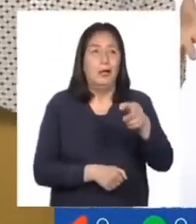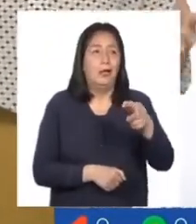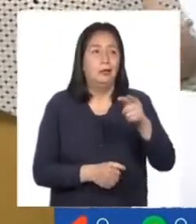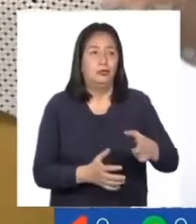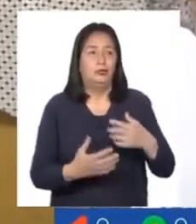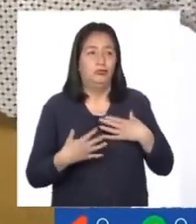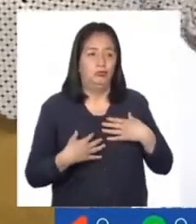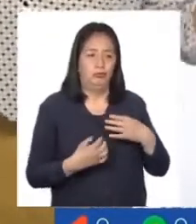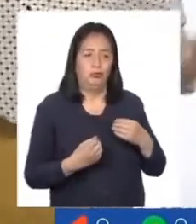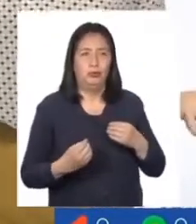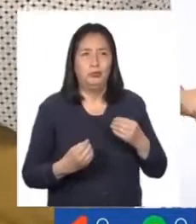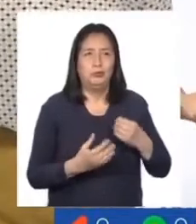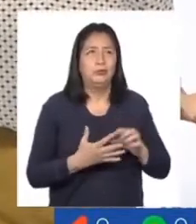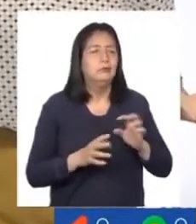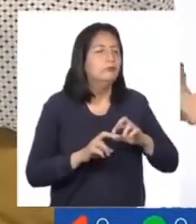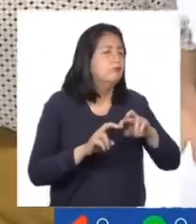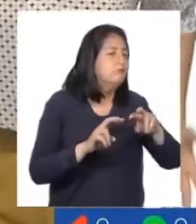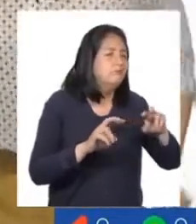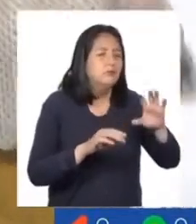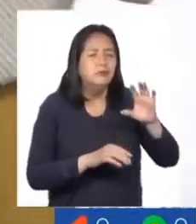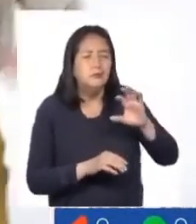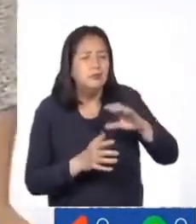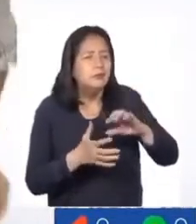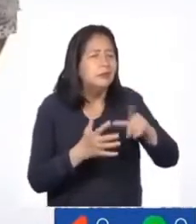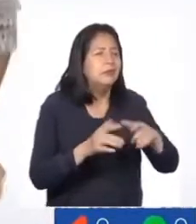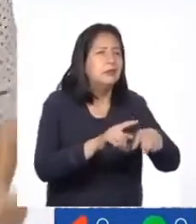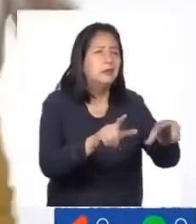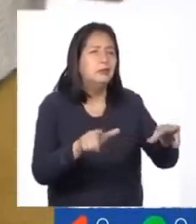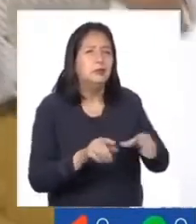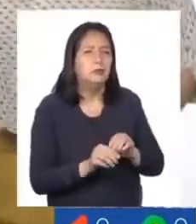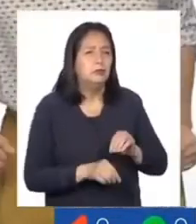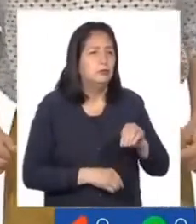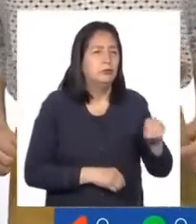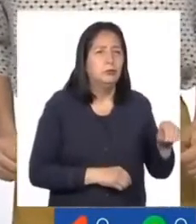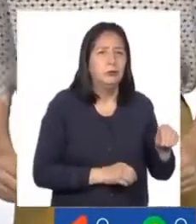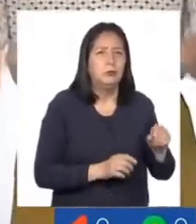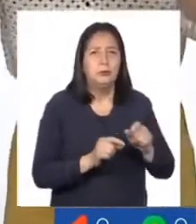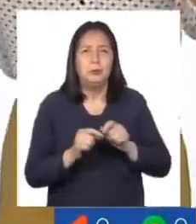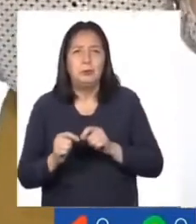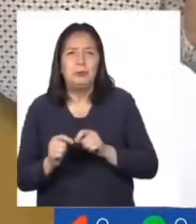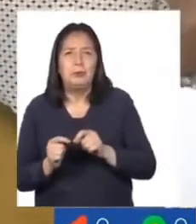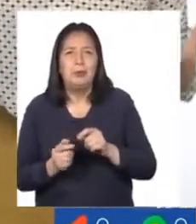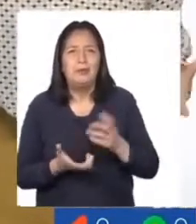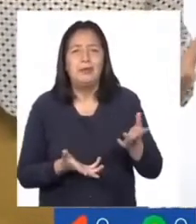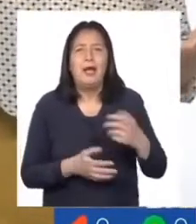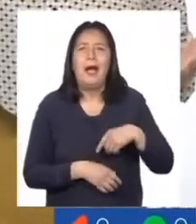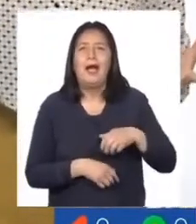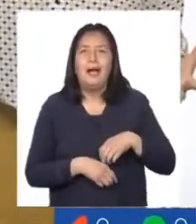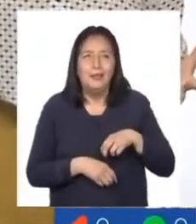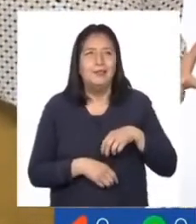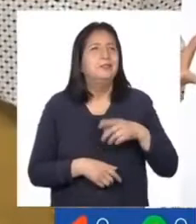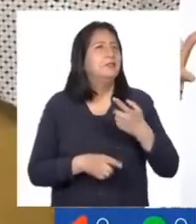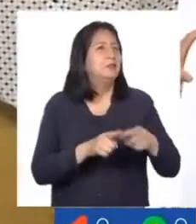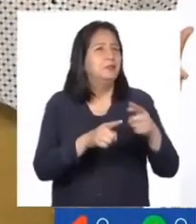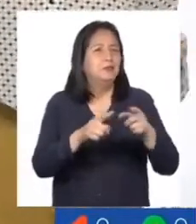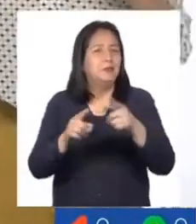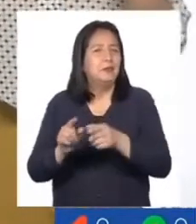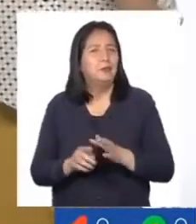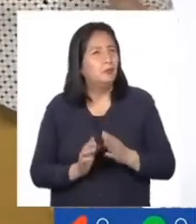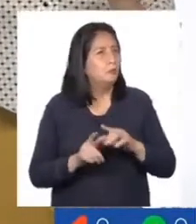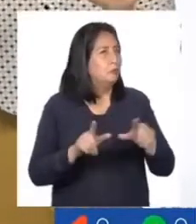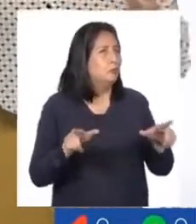estos movimientos exploramos el espacio. Nos desplazamos de un lugar a otro y recorremos por diferentes